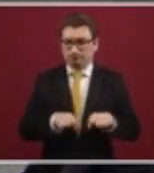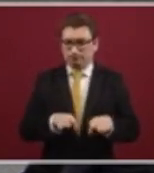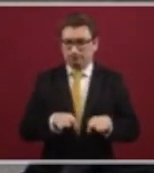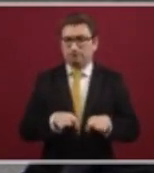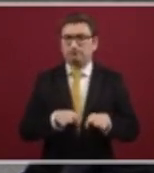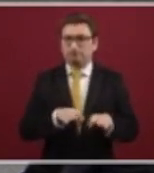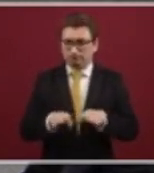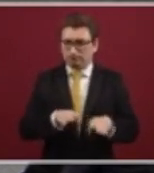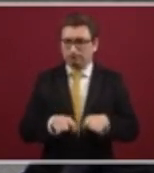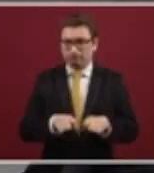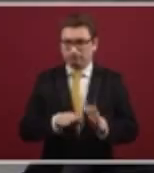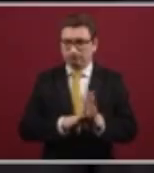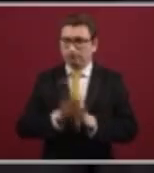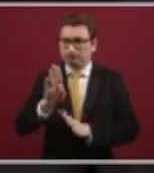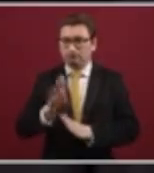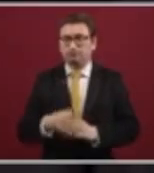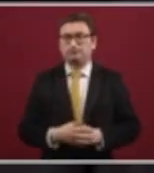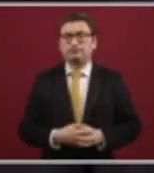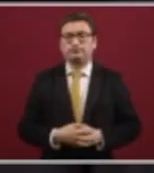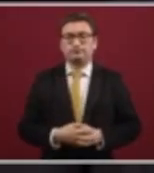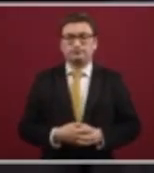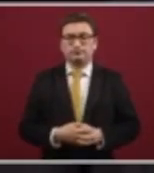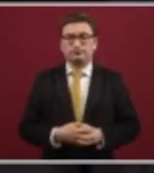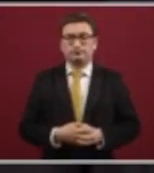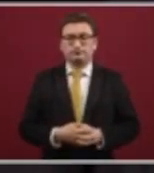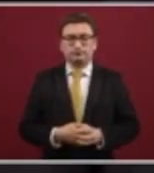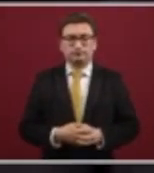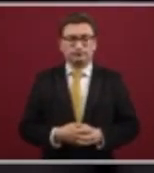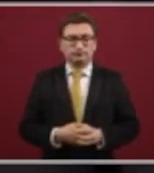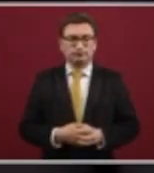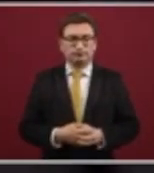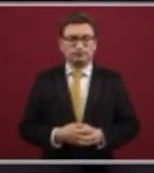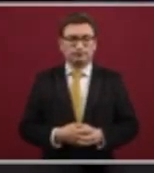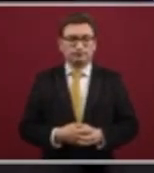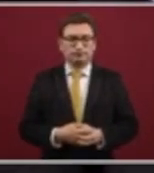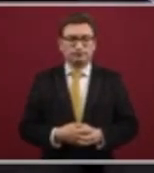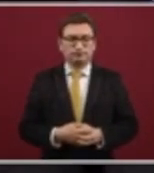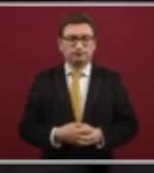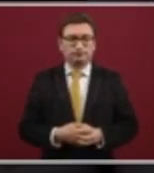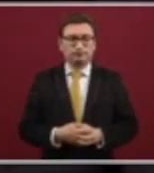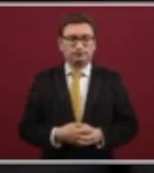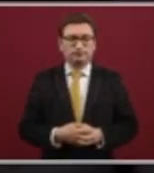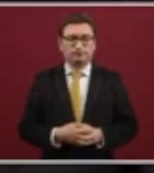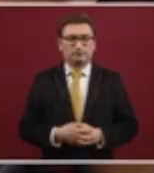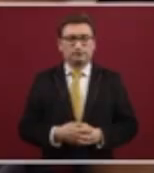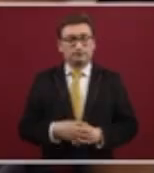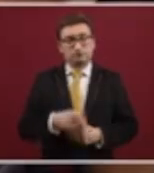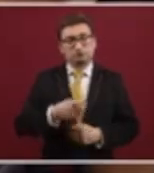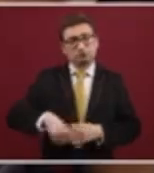al empleo y al crecimiento y mediante incrementar